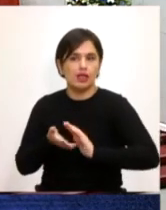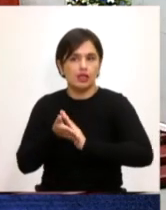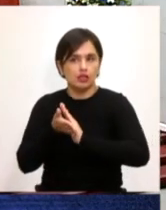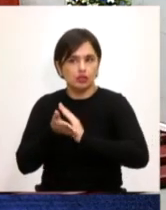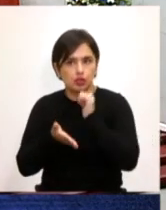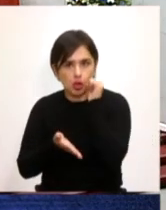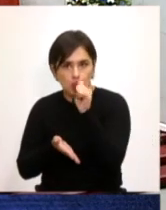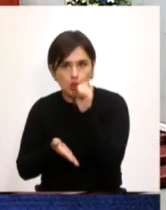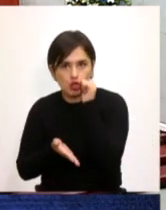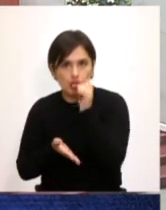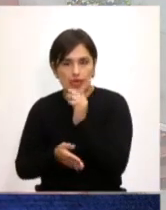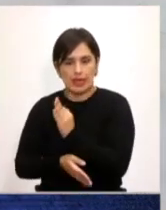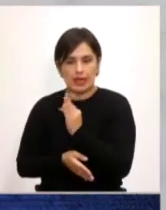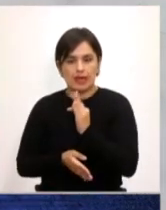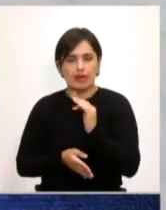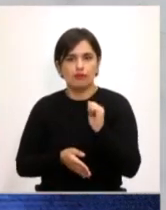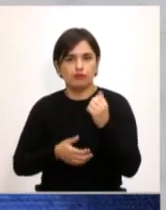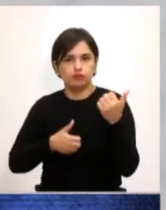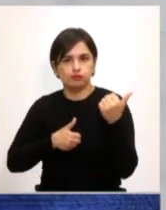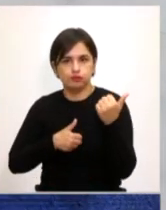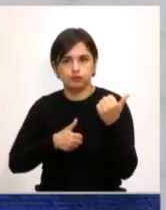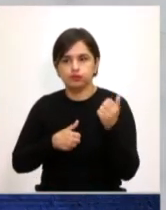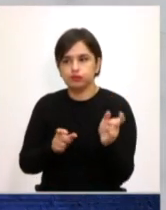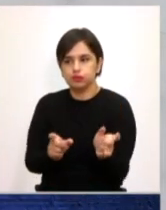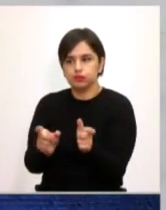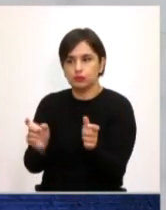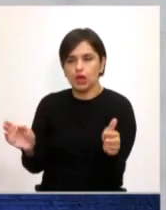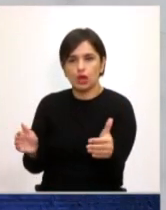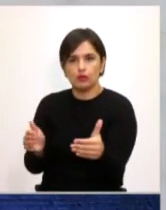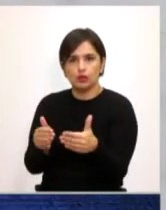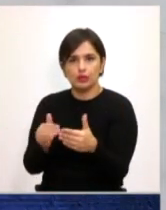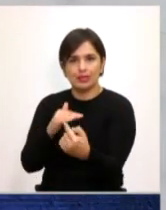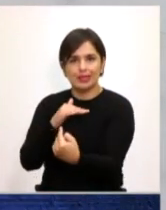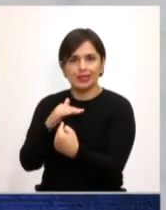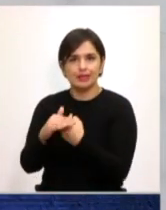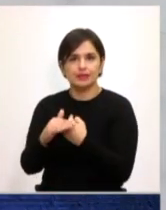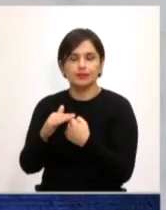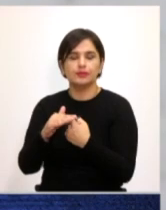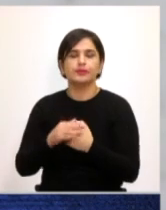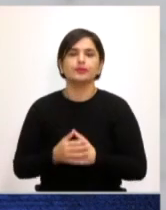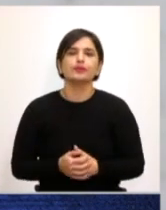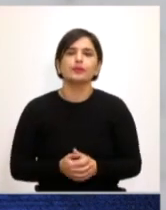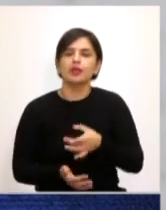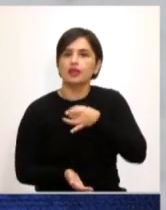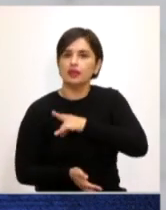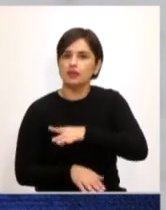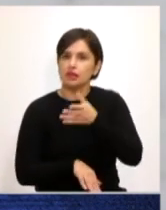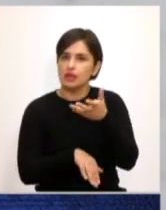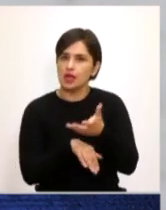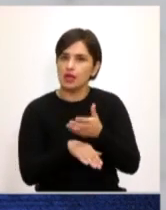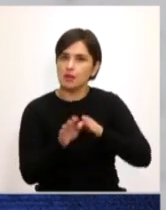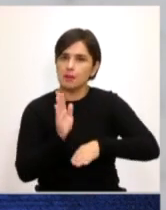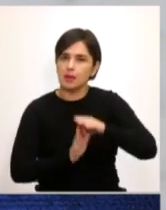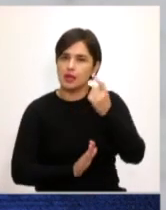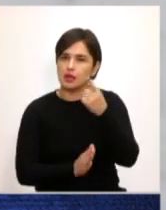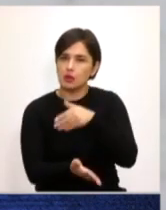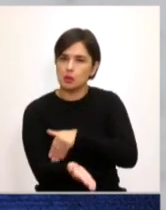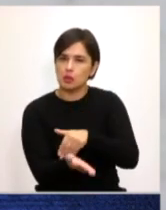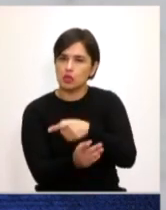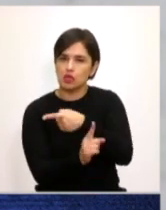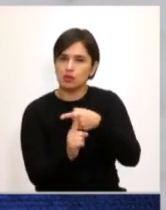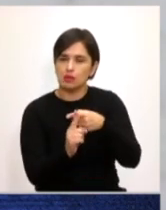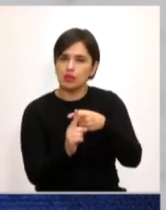días nuestras Fuerzas Armadas en el control de las fronteras. En Chile hay más de 1,500,000